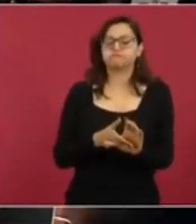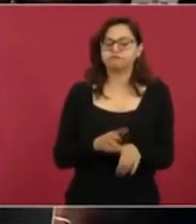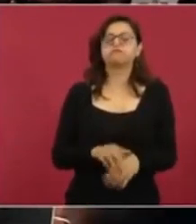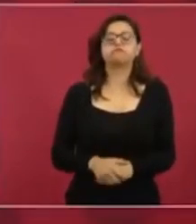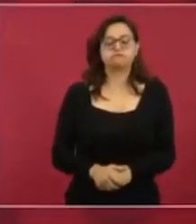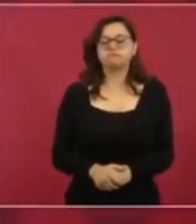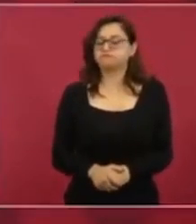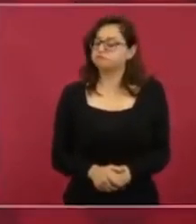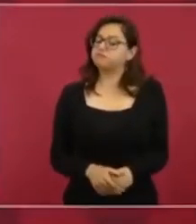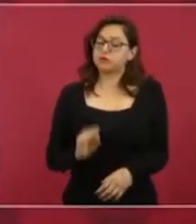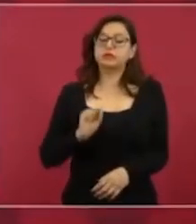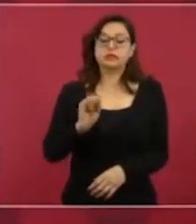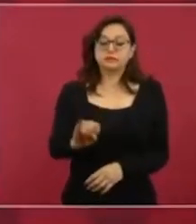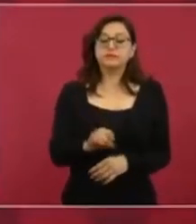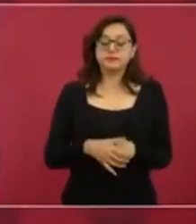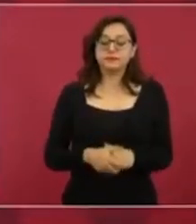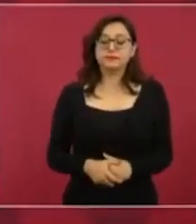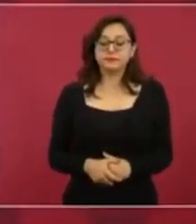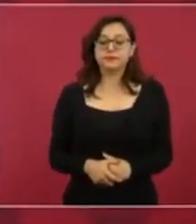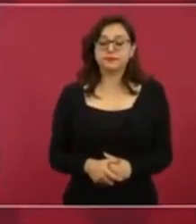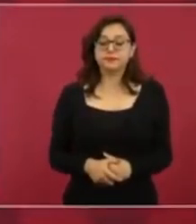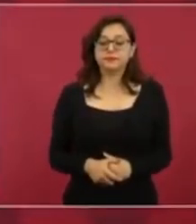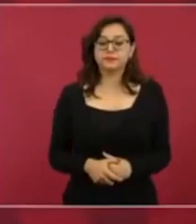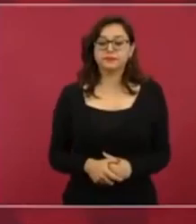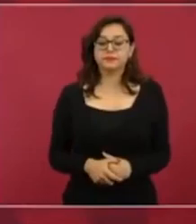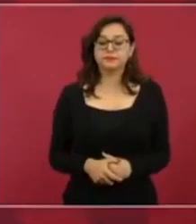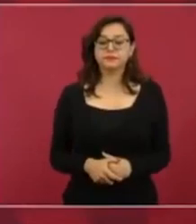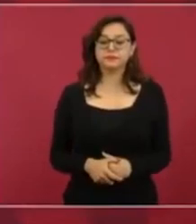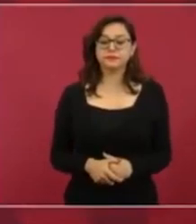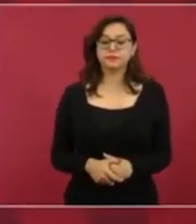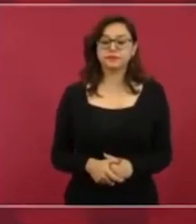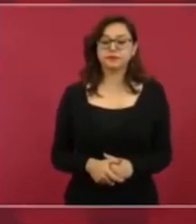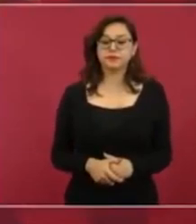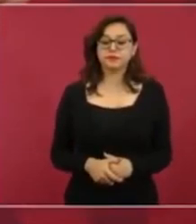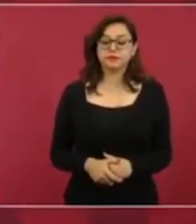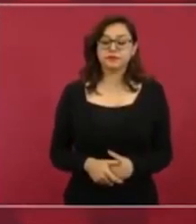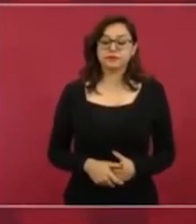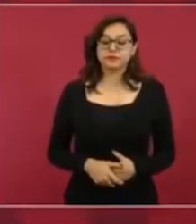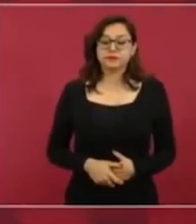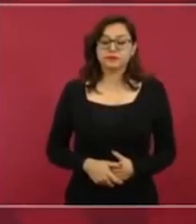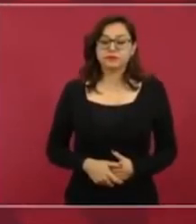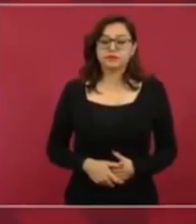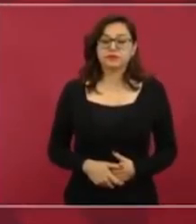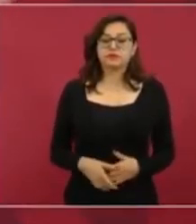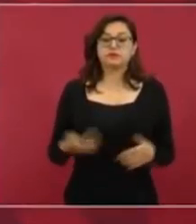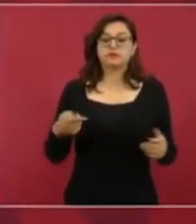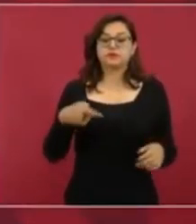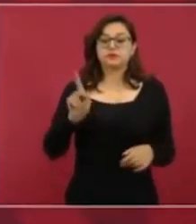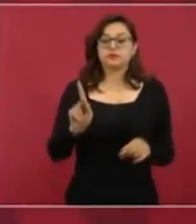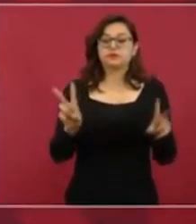lo vamos a seguir haciendo. Pero en la cuestión económica, pues